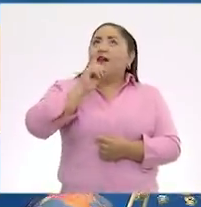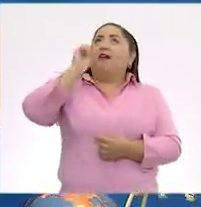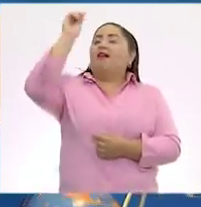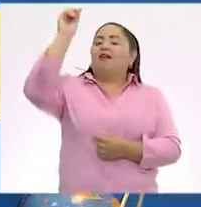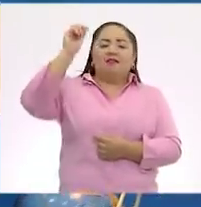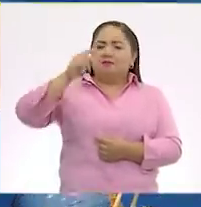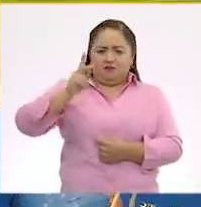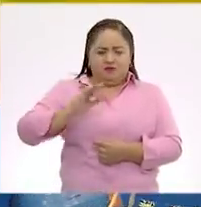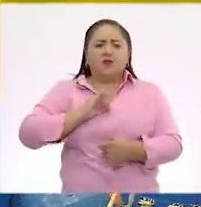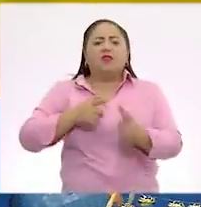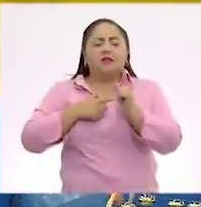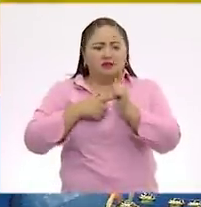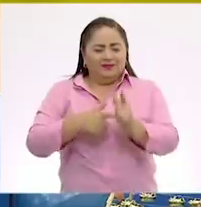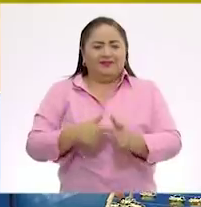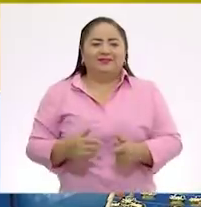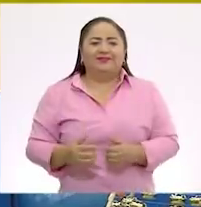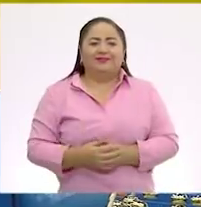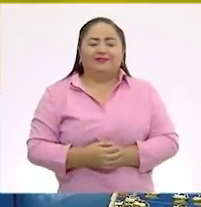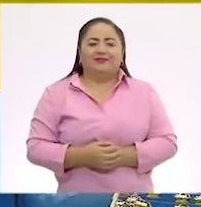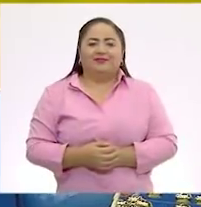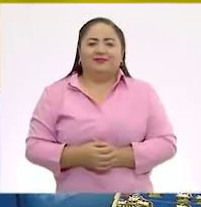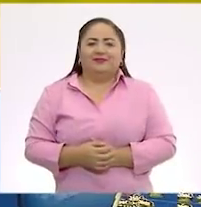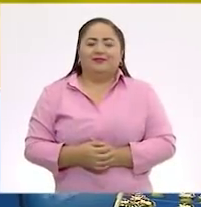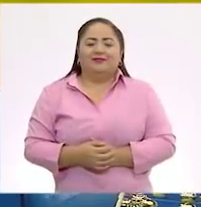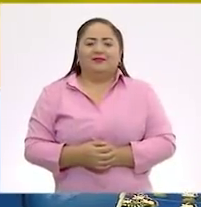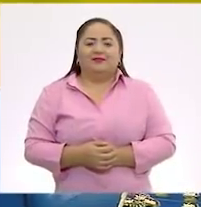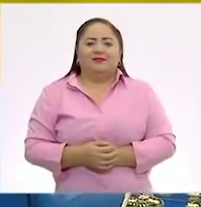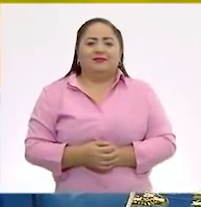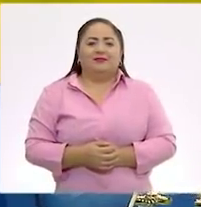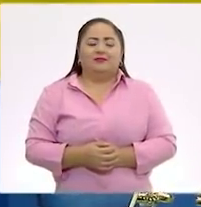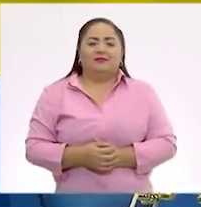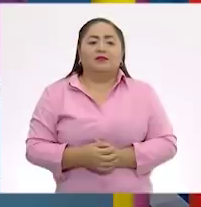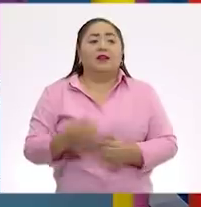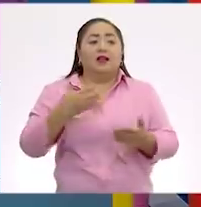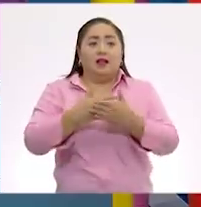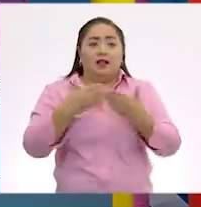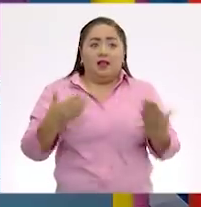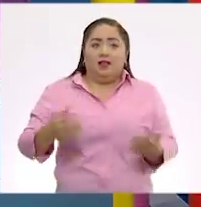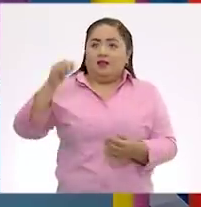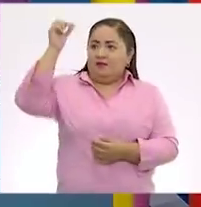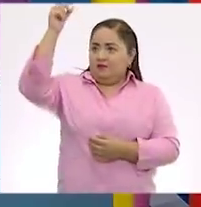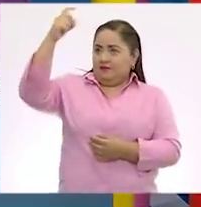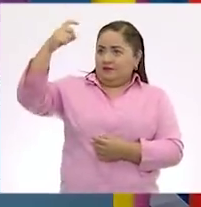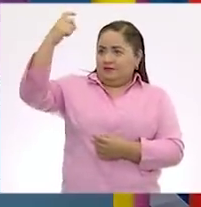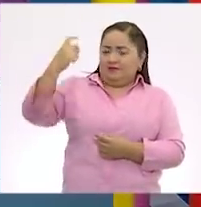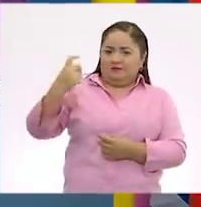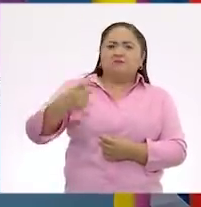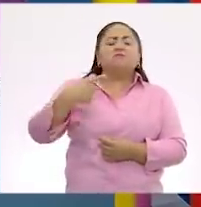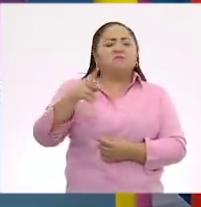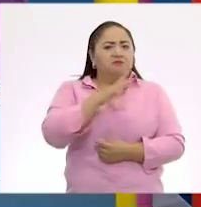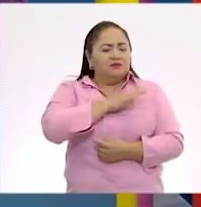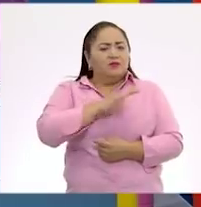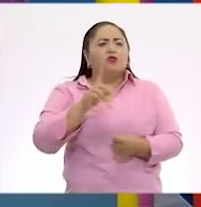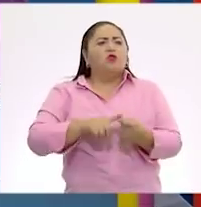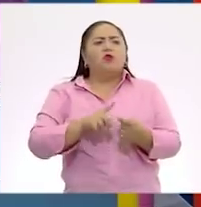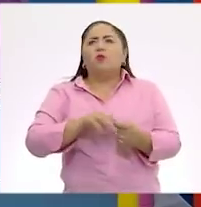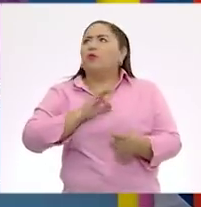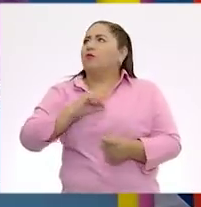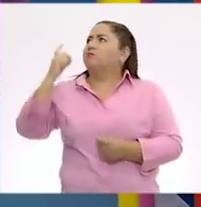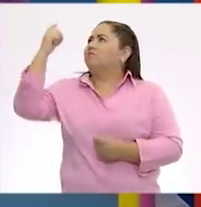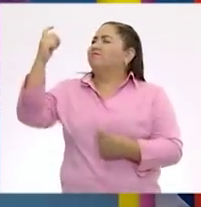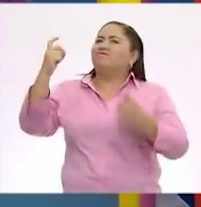pueden continuar. Lo intentaré. Ah, los vamos a colgar. Estaría increíble que los colgáramos, pero ¿dónde los podemos